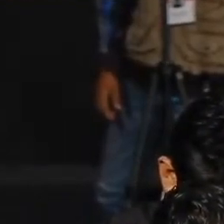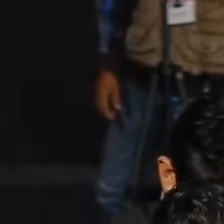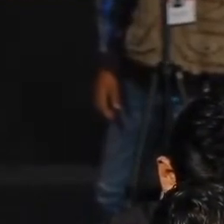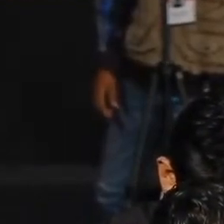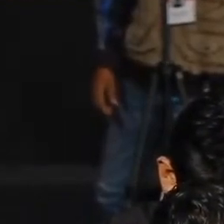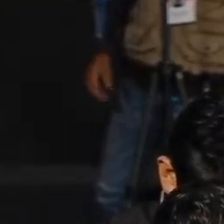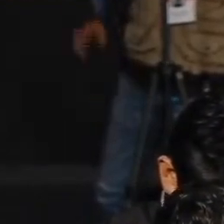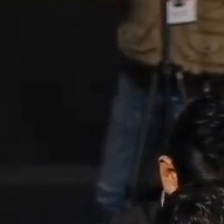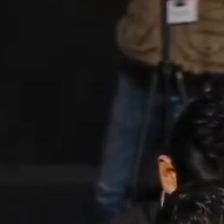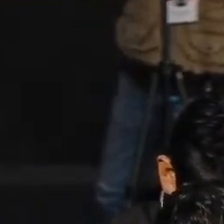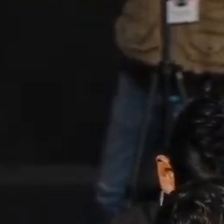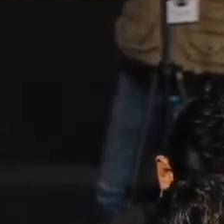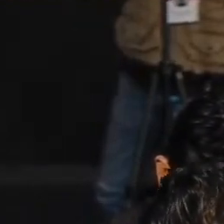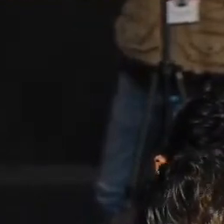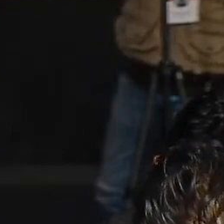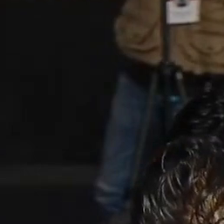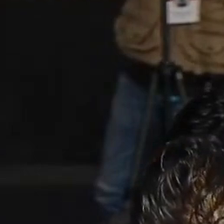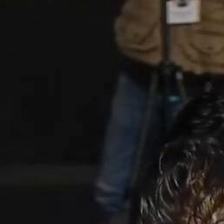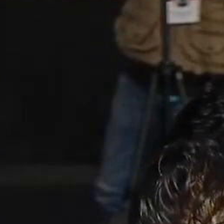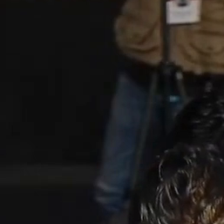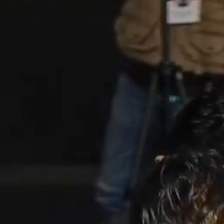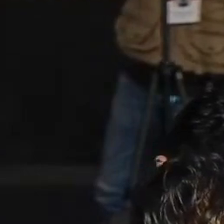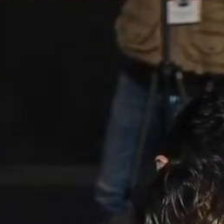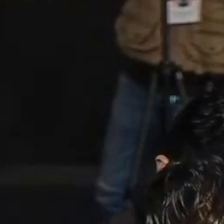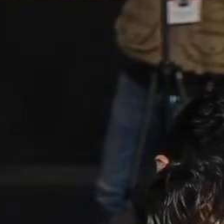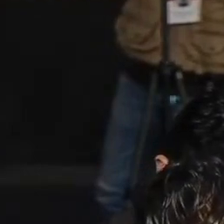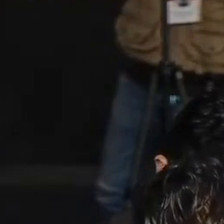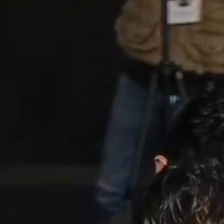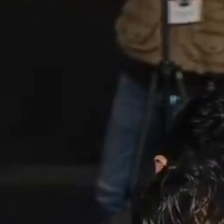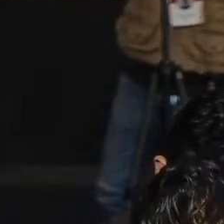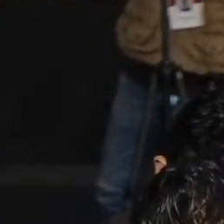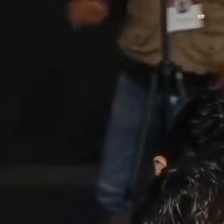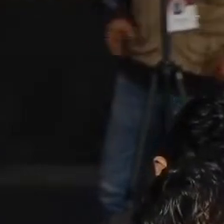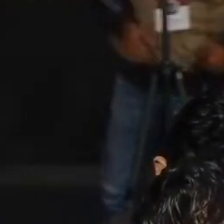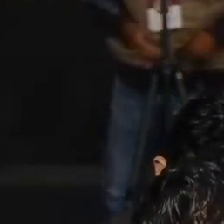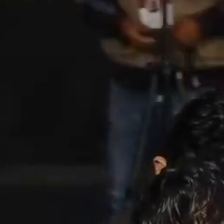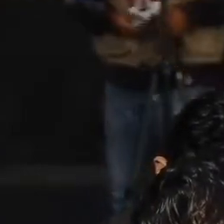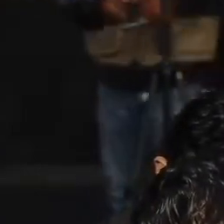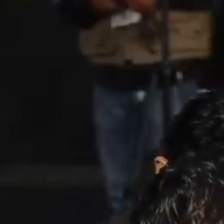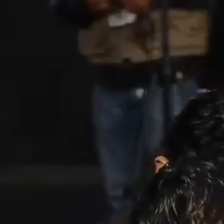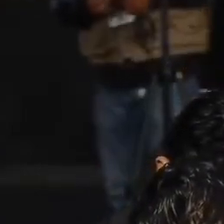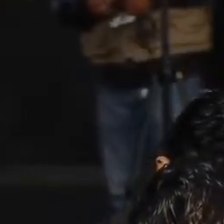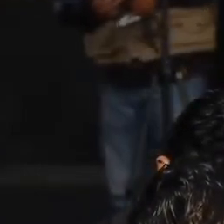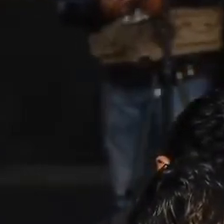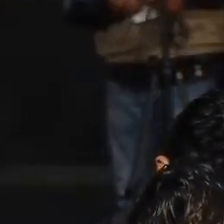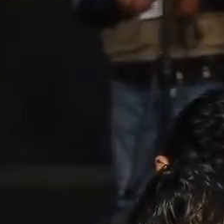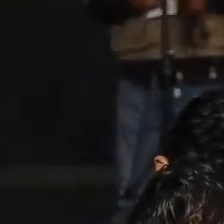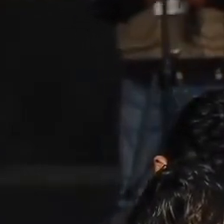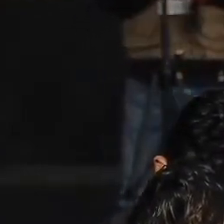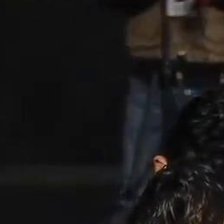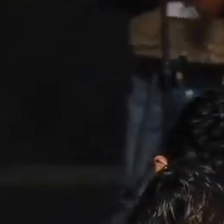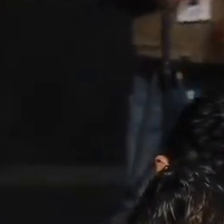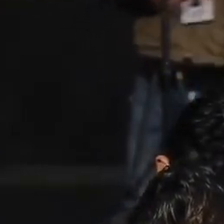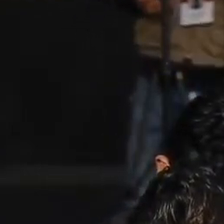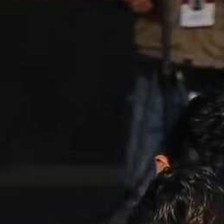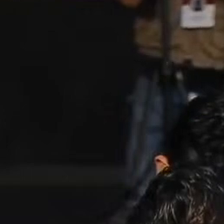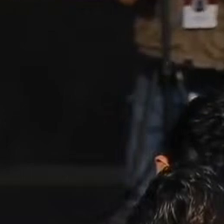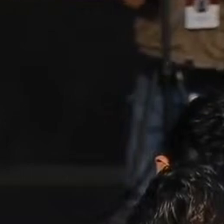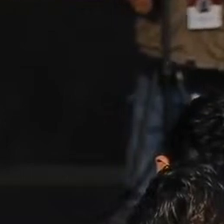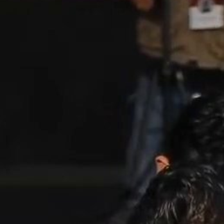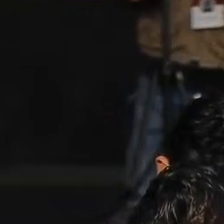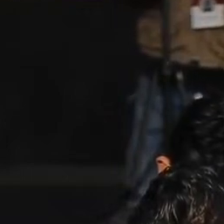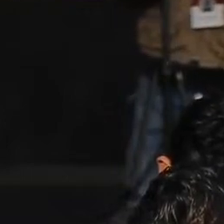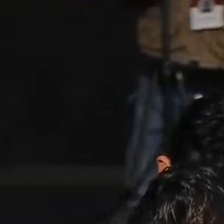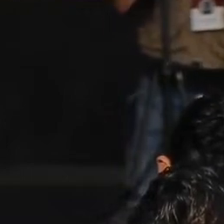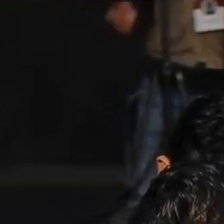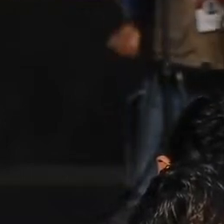medicamentos. Entonces, empezar preguntándole sobre eso y también en el tema del pulso de la salud, preguntarle, presidente,